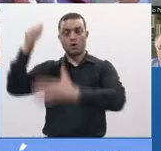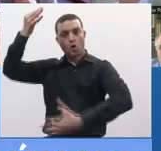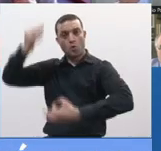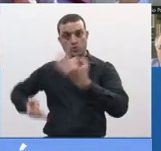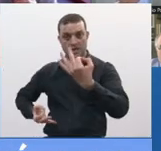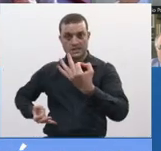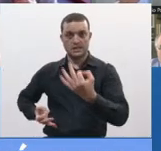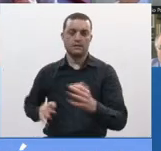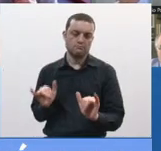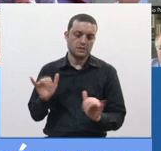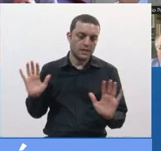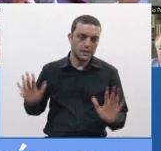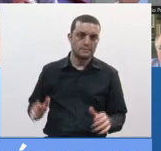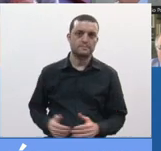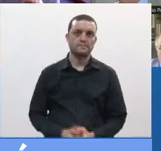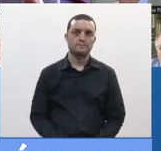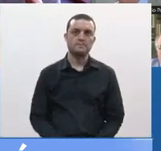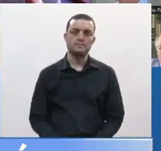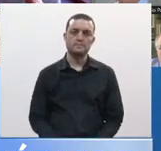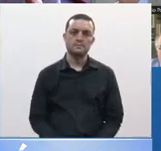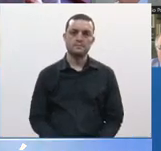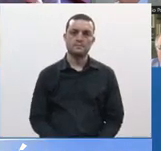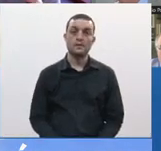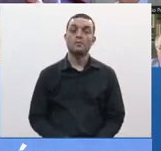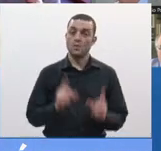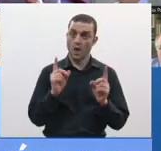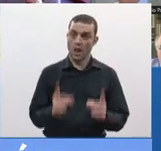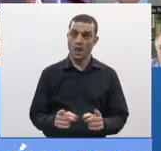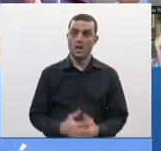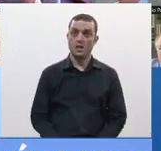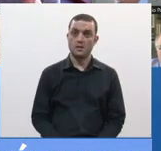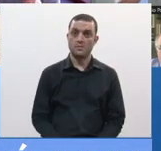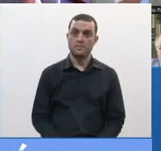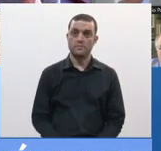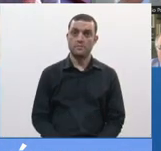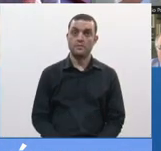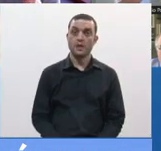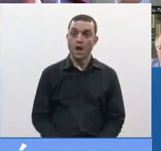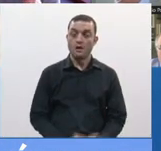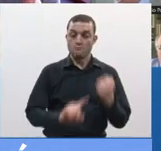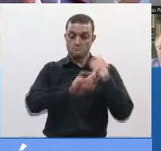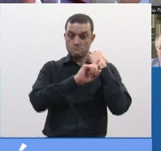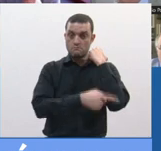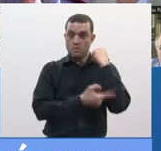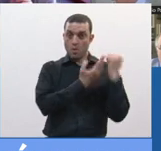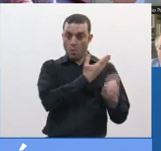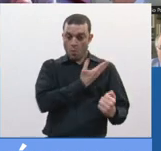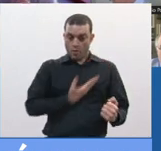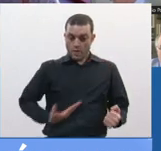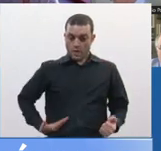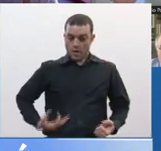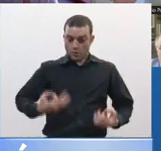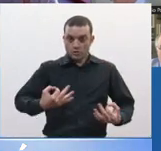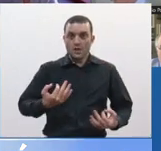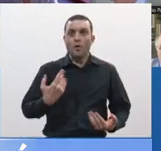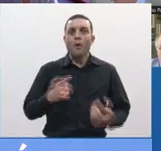mayoría simple, como este caso, o la Corte de dos tercios. ¿Verdad? Pero él tiene la investidura que le dio el pueblo